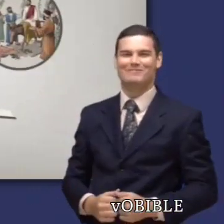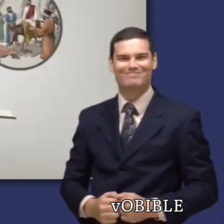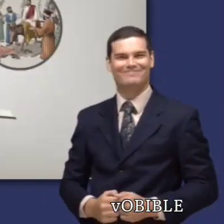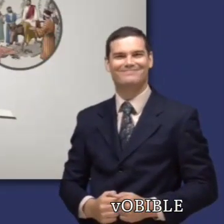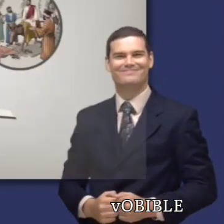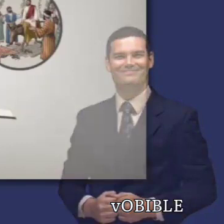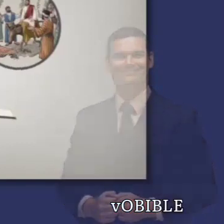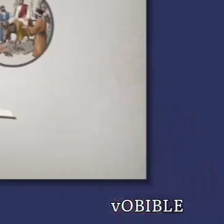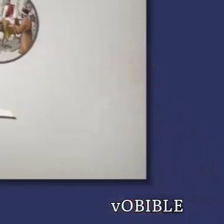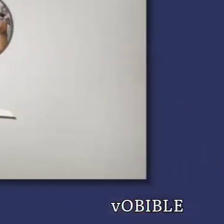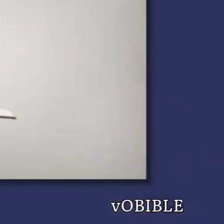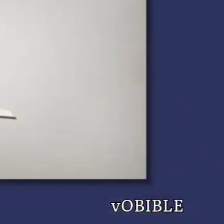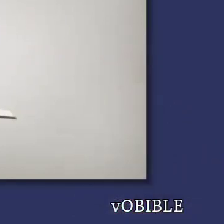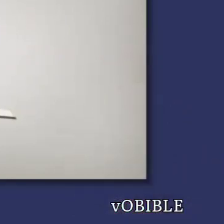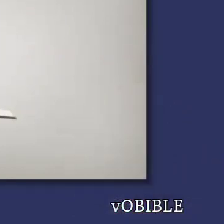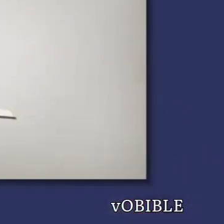Dios.